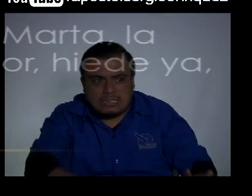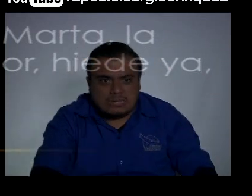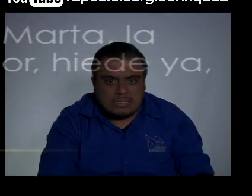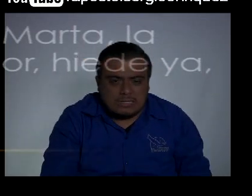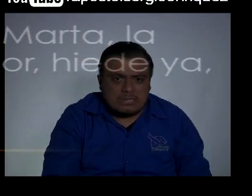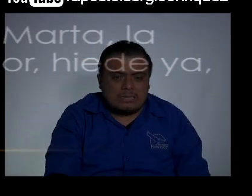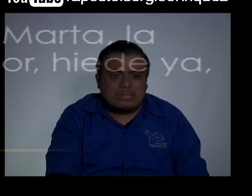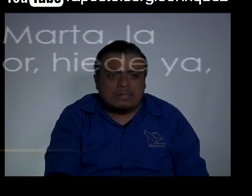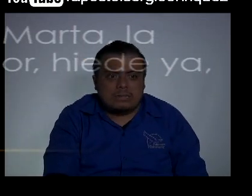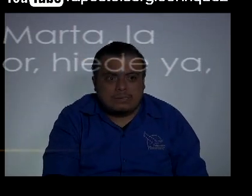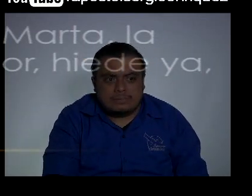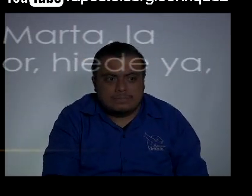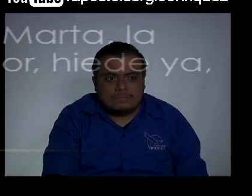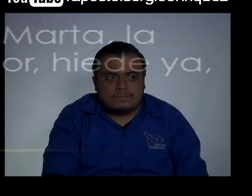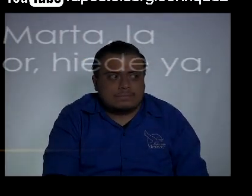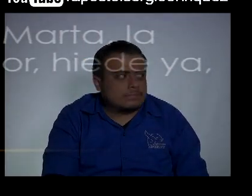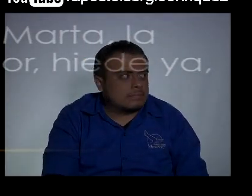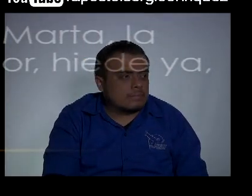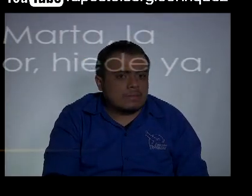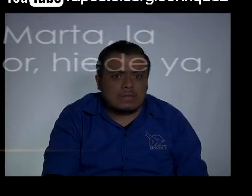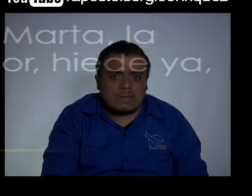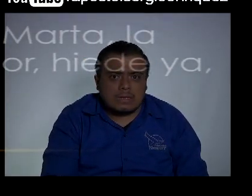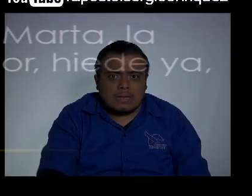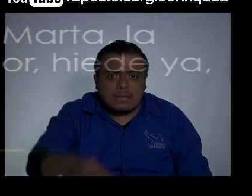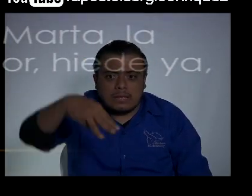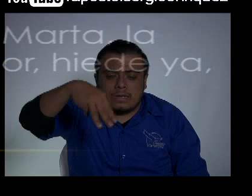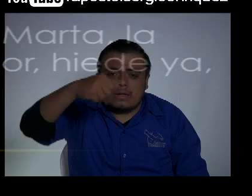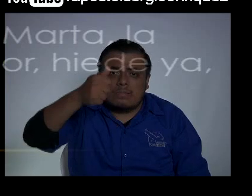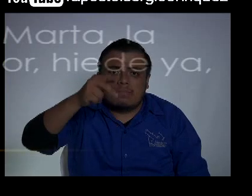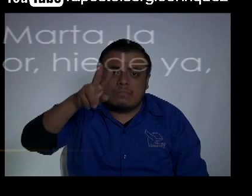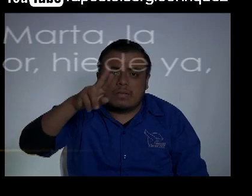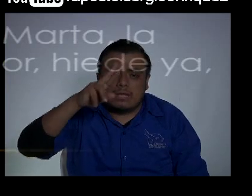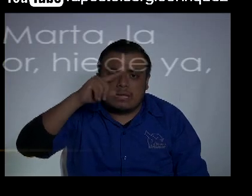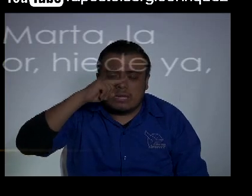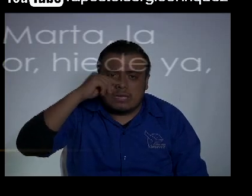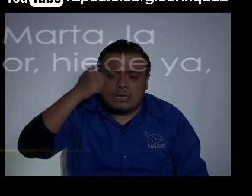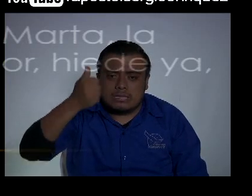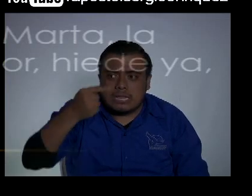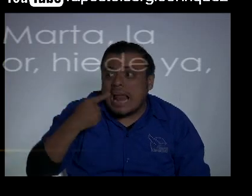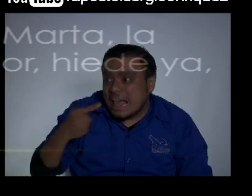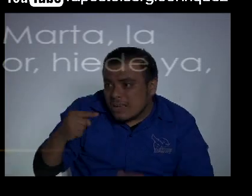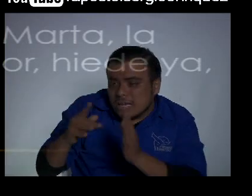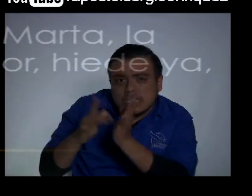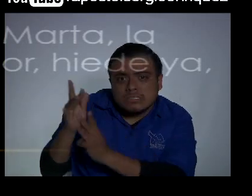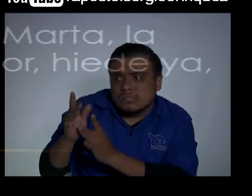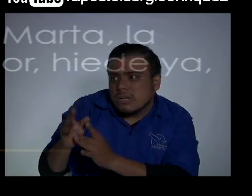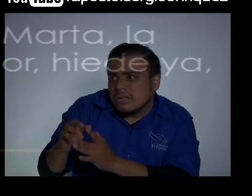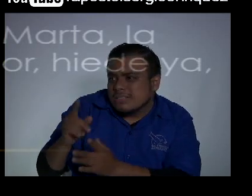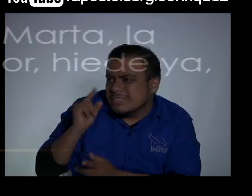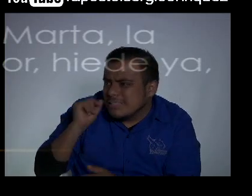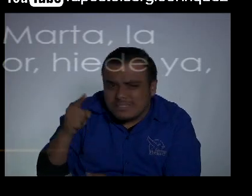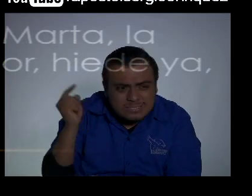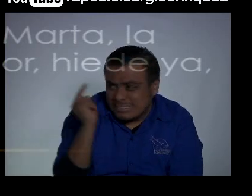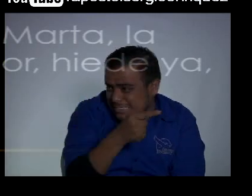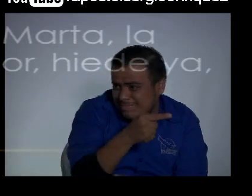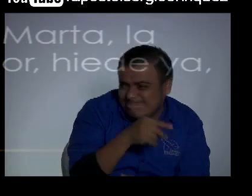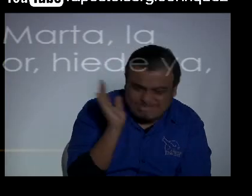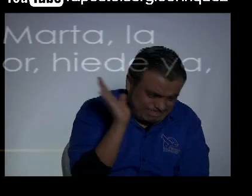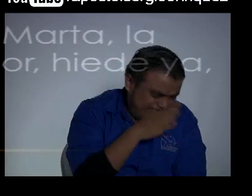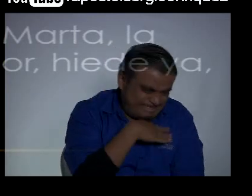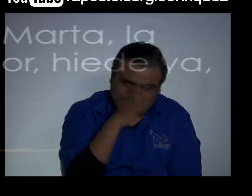nosotros siempre, ¿va? Marta, la hermana del que había muerto, le dijo: Señor, hiede ya, porque